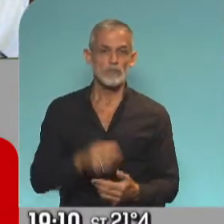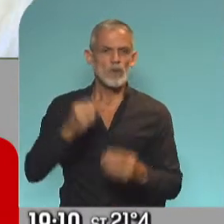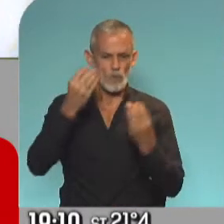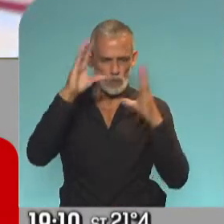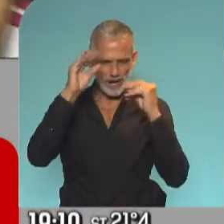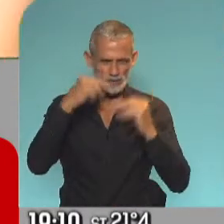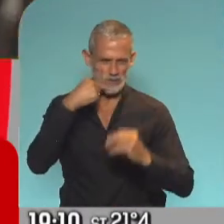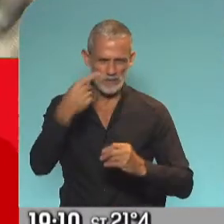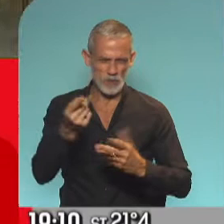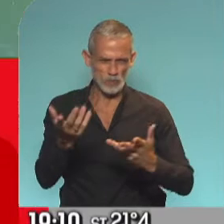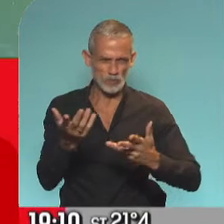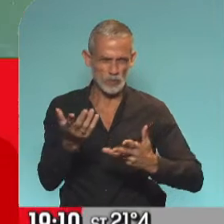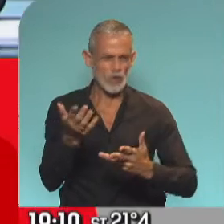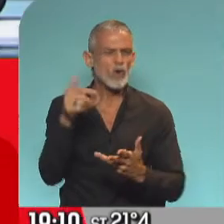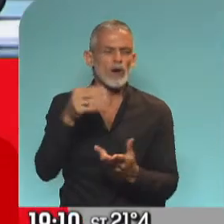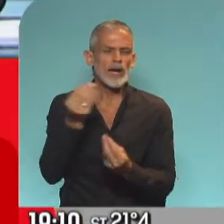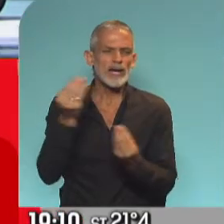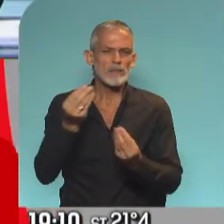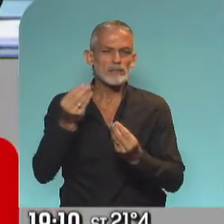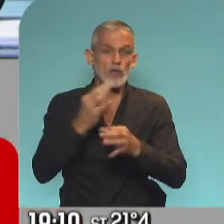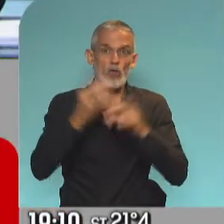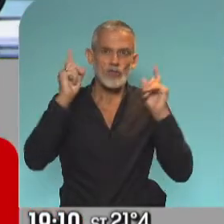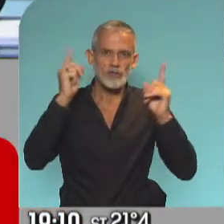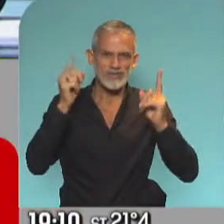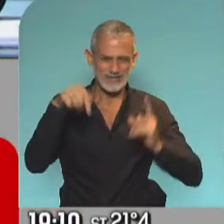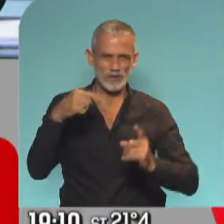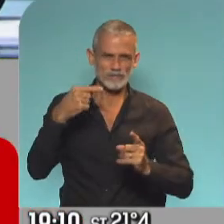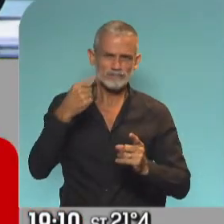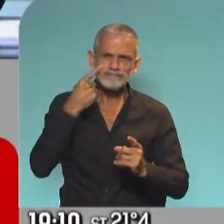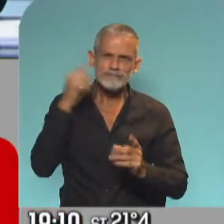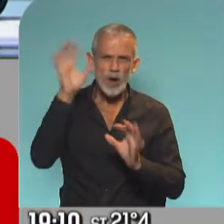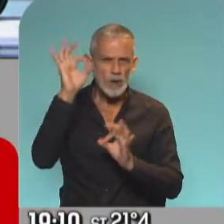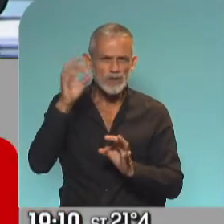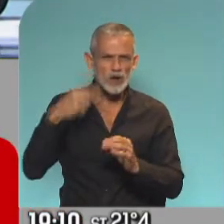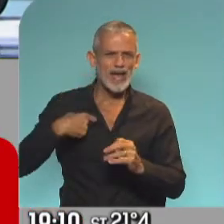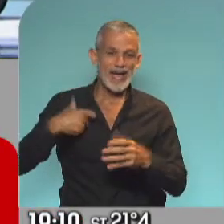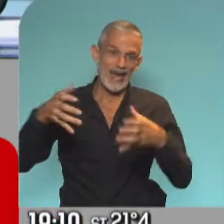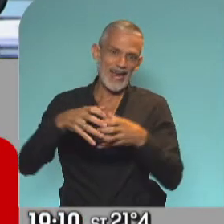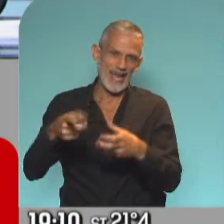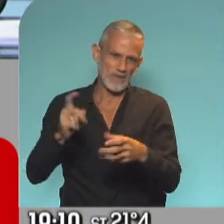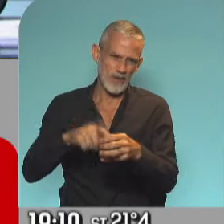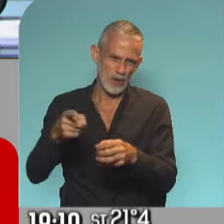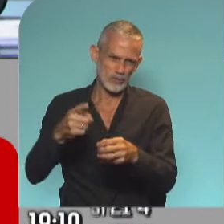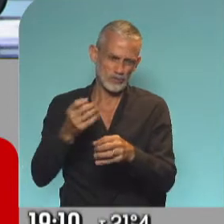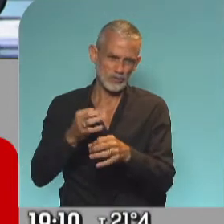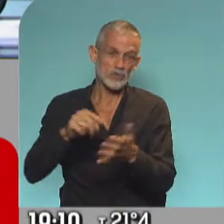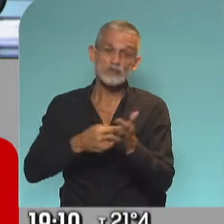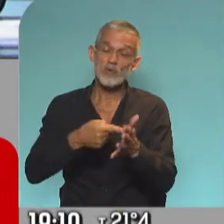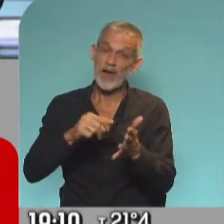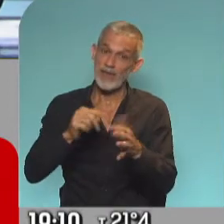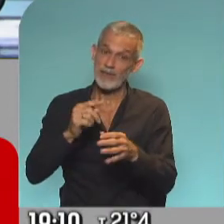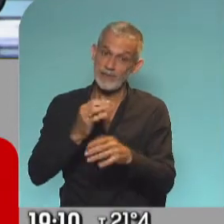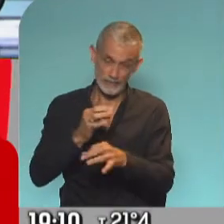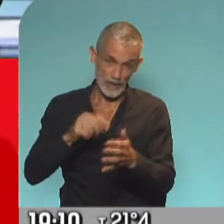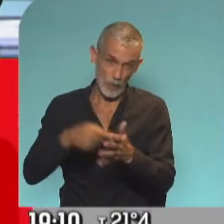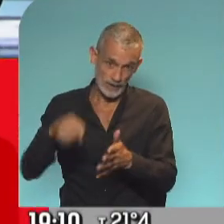noches. Bueno, quería consultarle qué pasa con los docentes. Hoy escuchamos algunos docentes, algunos gremios en realidad de la ciudad de Buenos Aires, que dicen que no están dadas